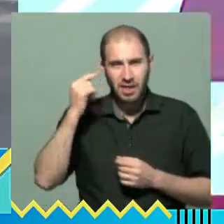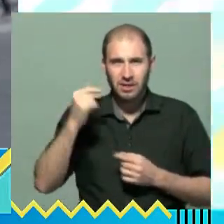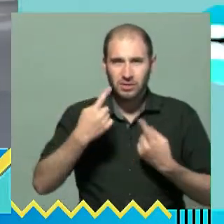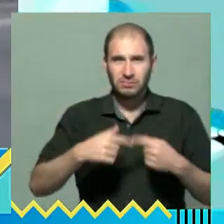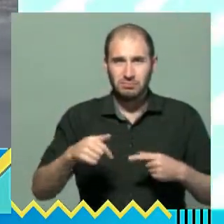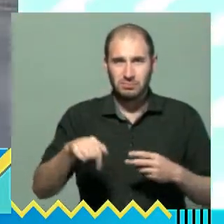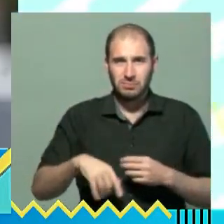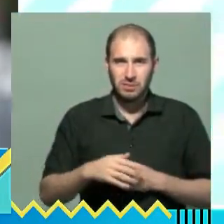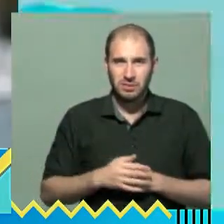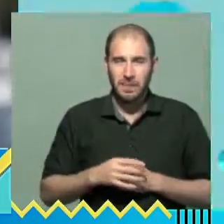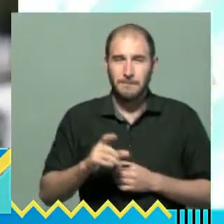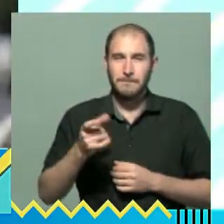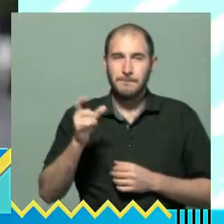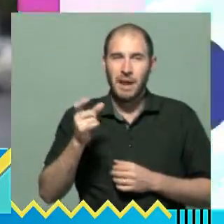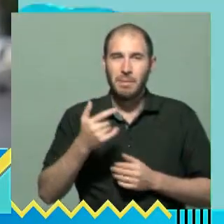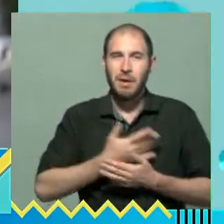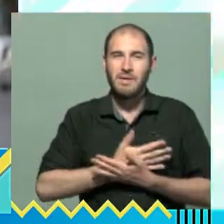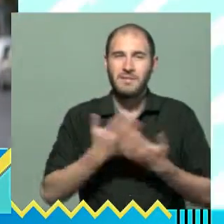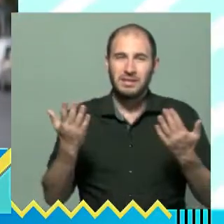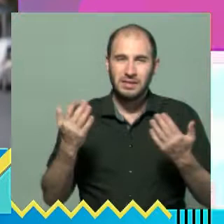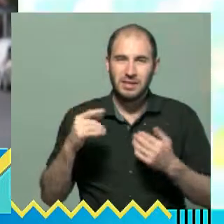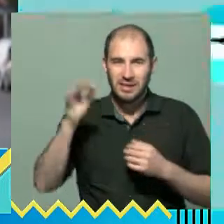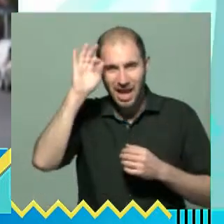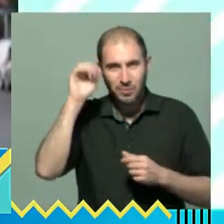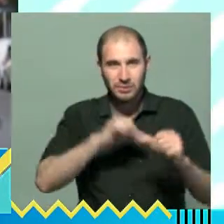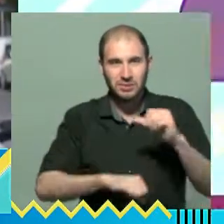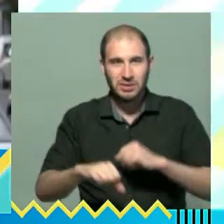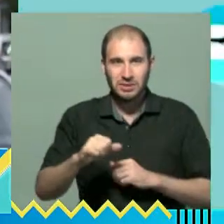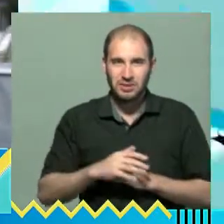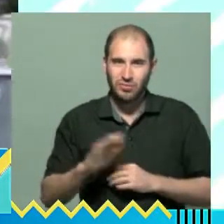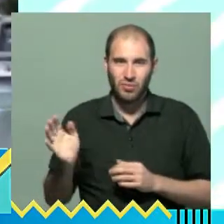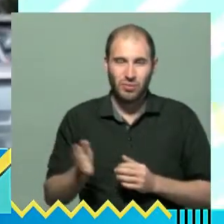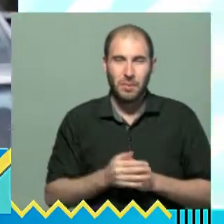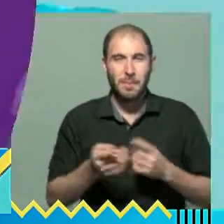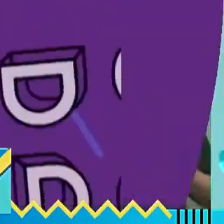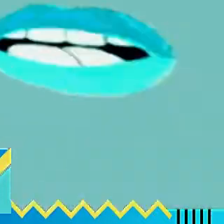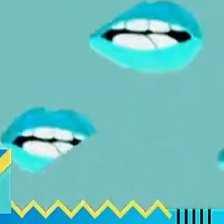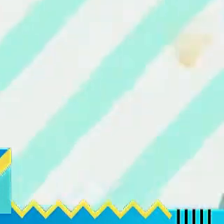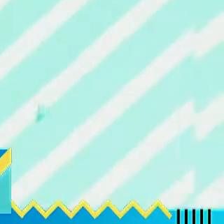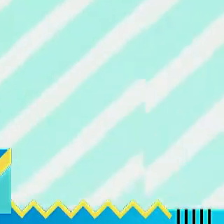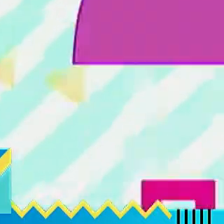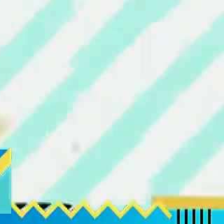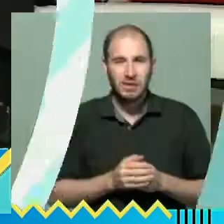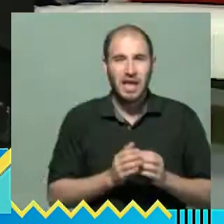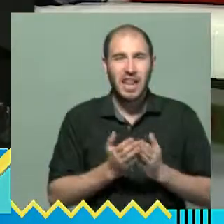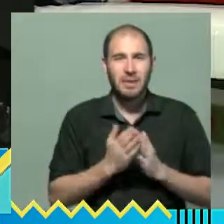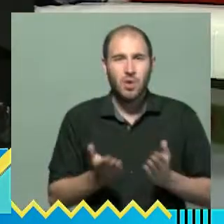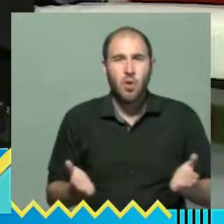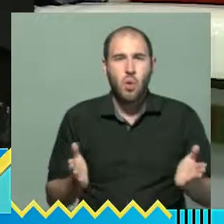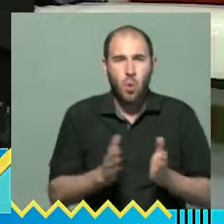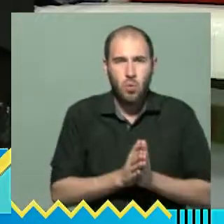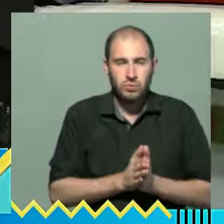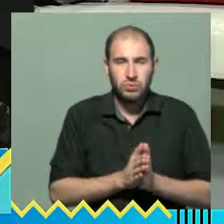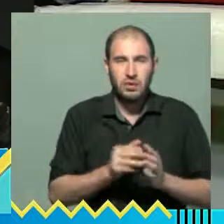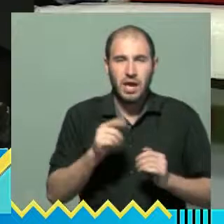ha pasado con el concepto de felicidad, lo de la neurociencia, ¿no? Se han disparado todos. Bueno, pero es que hay libros donde se los junta, ¿no? Y ahí es